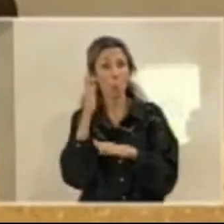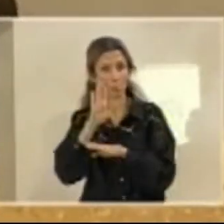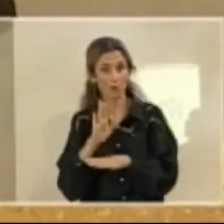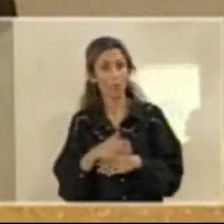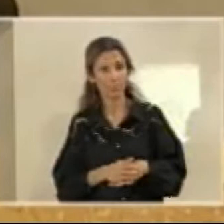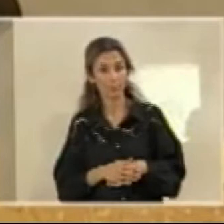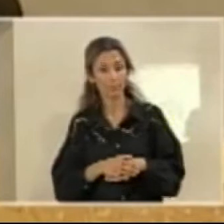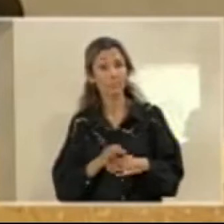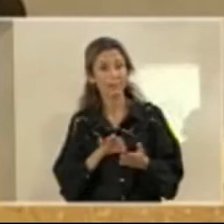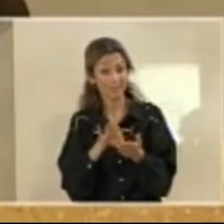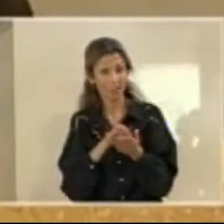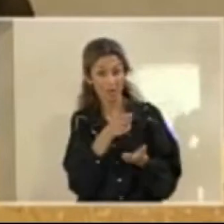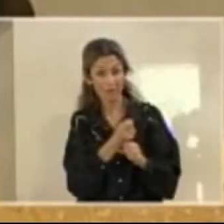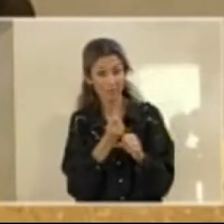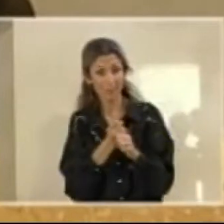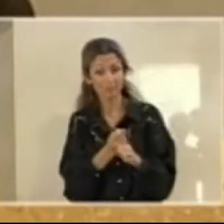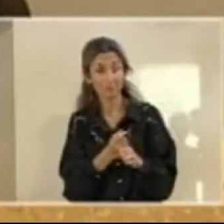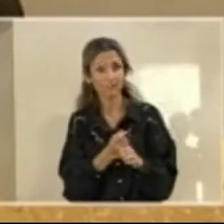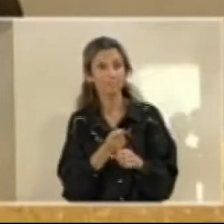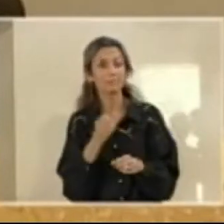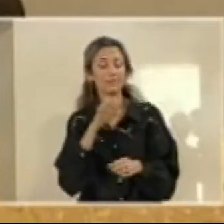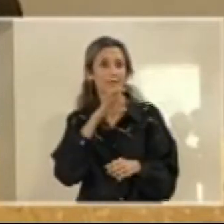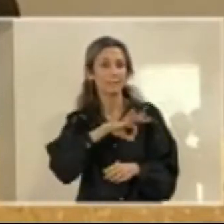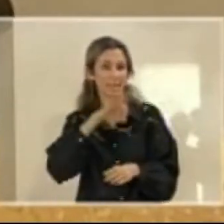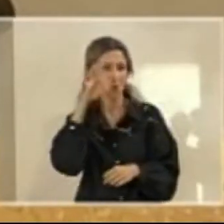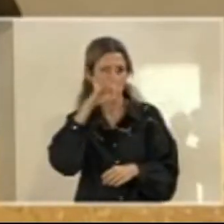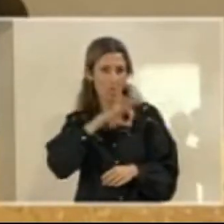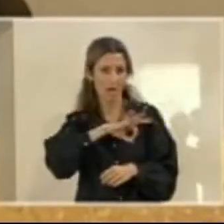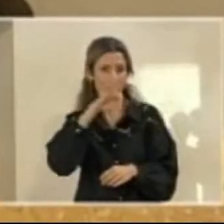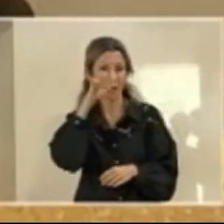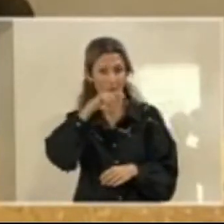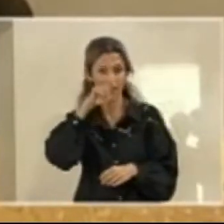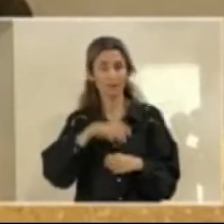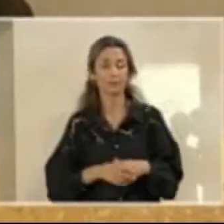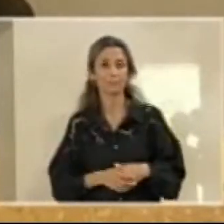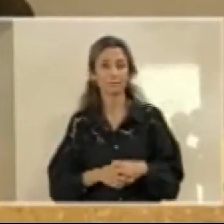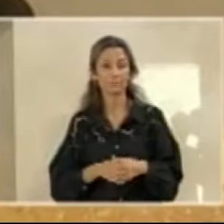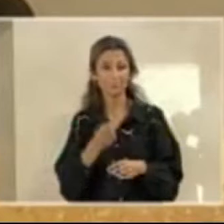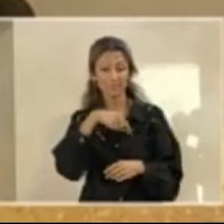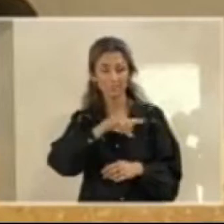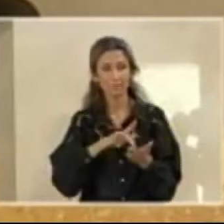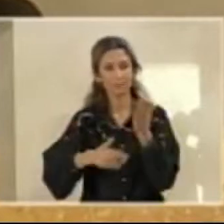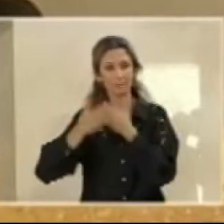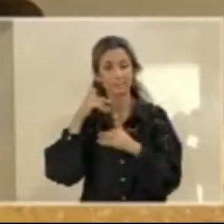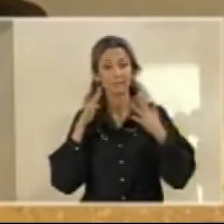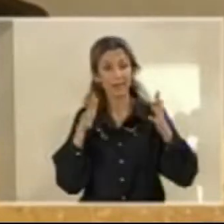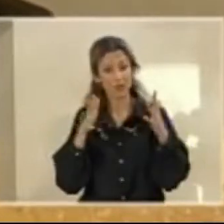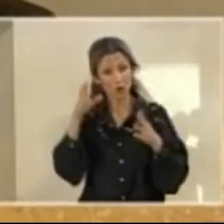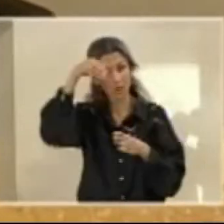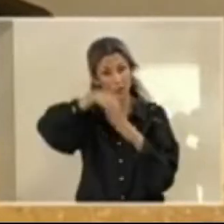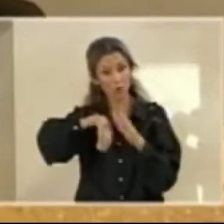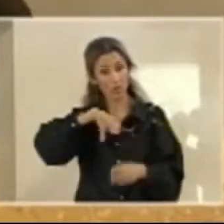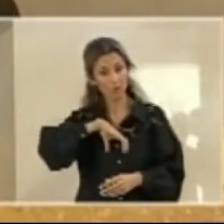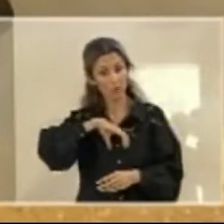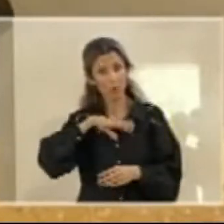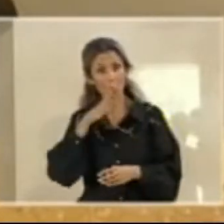Al que está al servicio Por cierto la señora Aguilar y ustedes tuvieron una asesora en la diputación que a